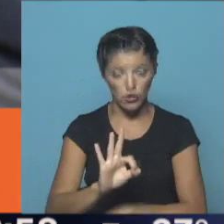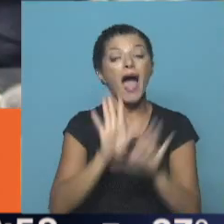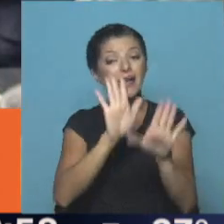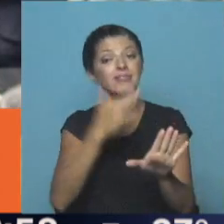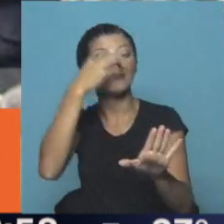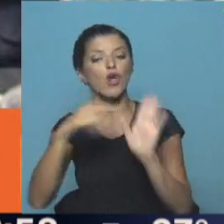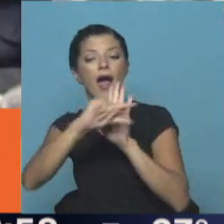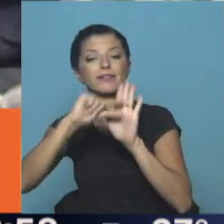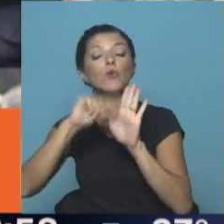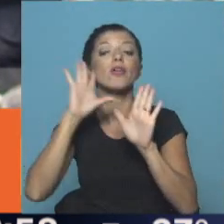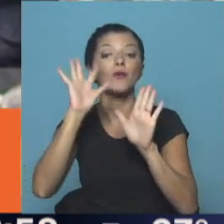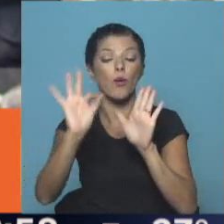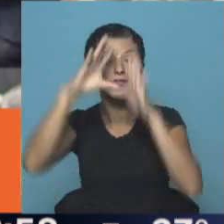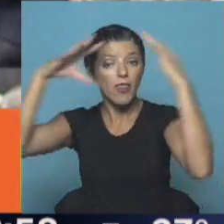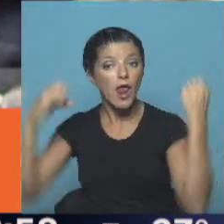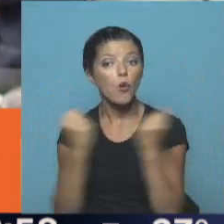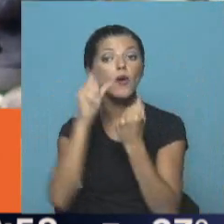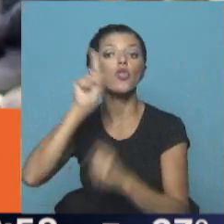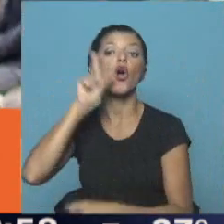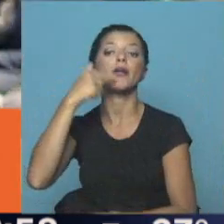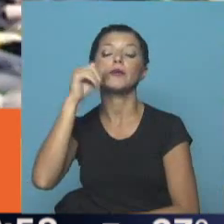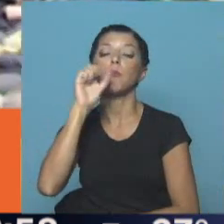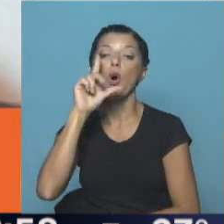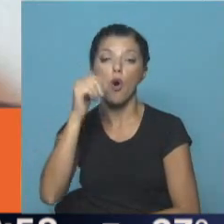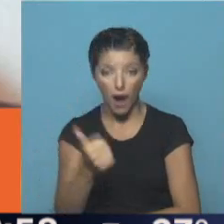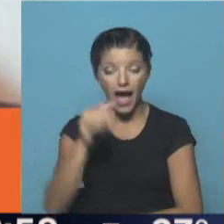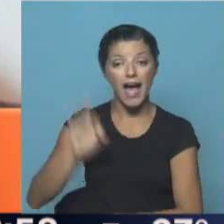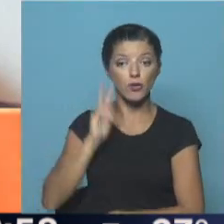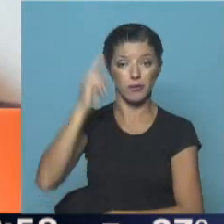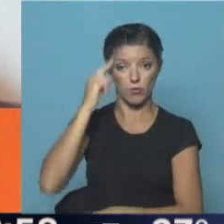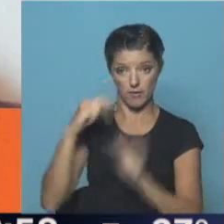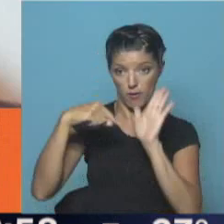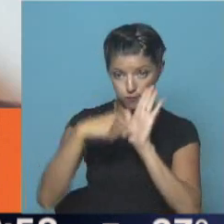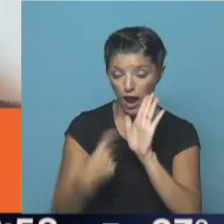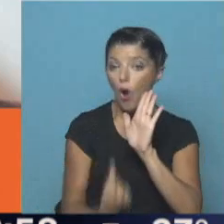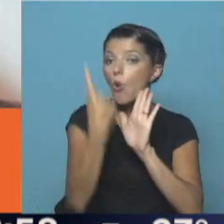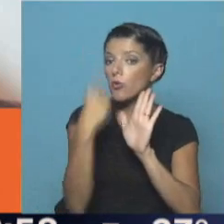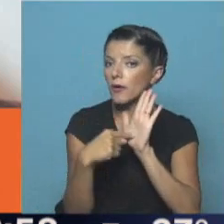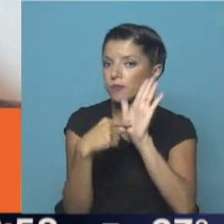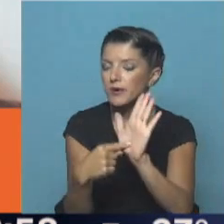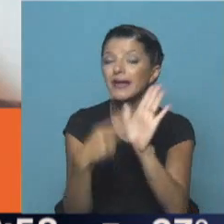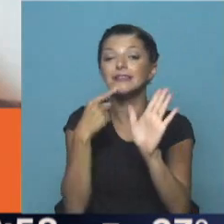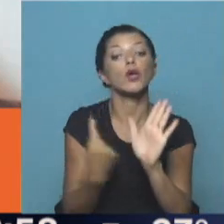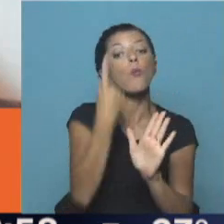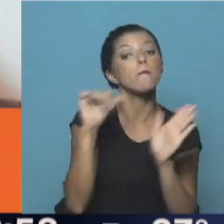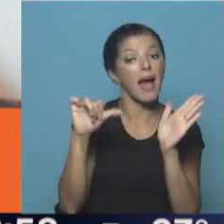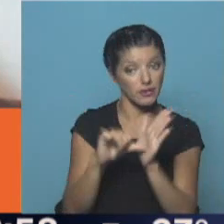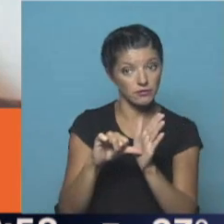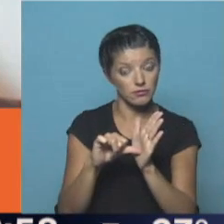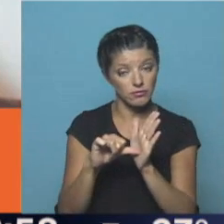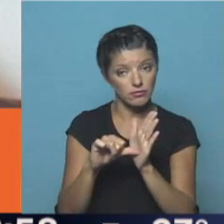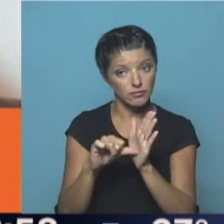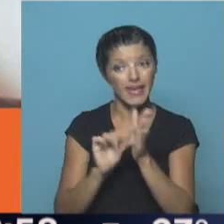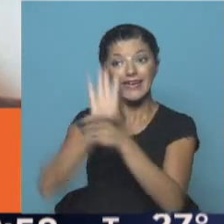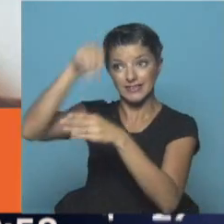el artículo 50 del Tratado de Lisboa, firmado en 2009, único documento que contempla la posibilidad de que un Estado